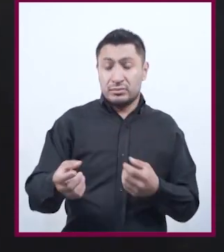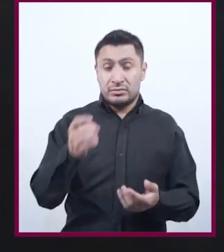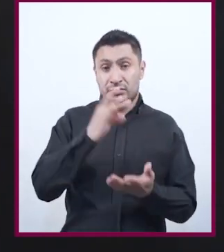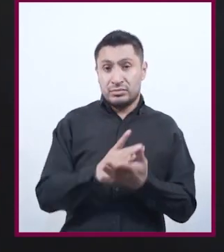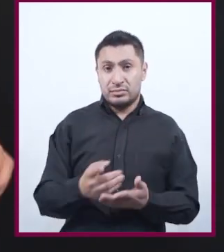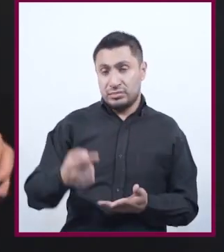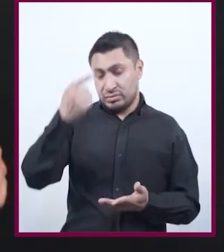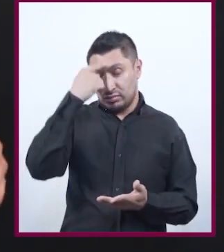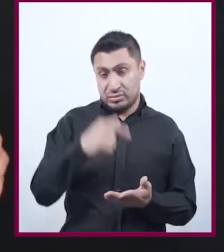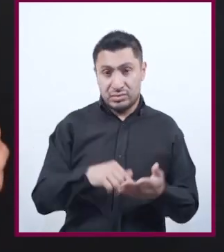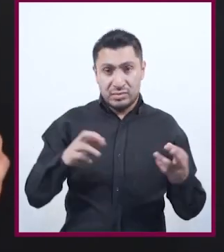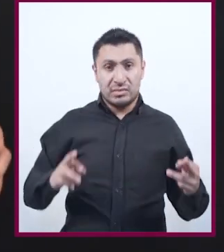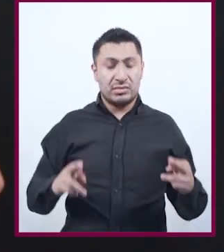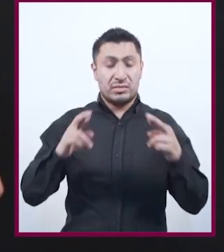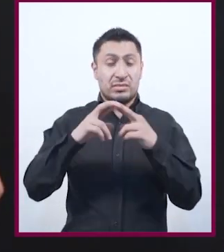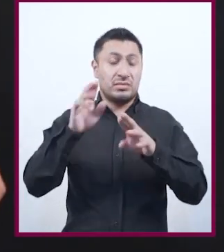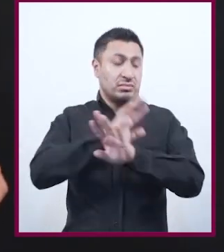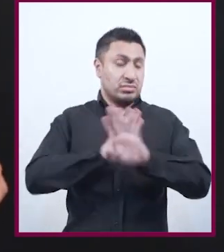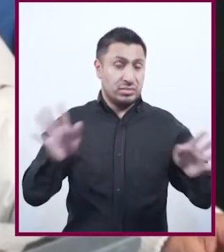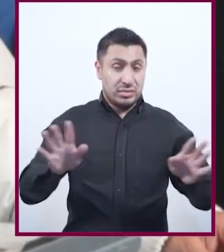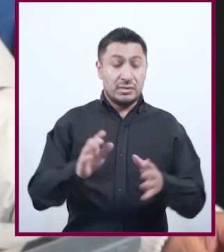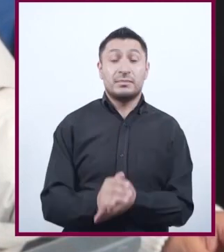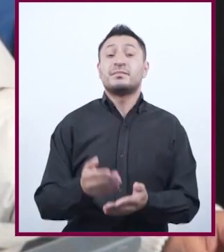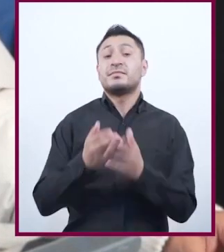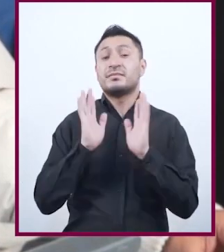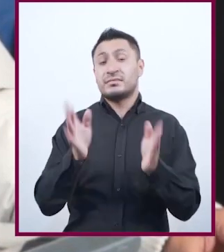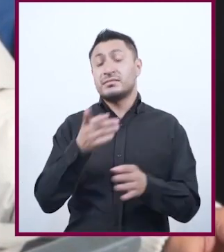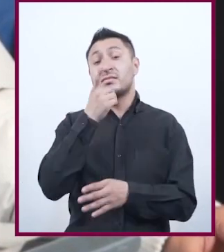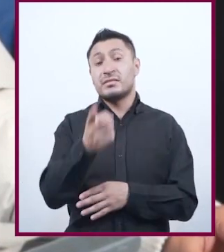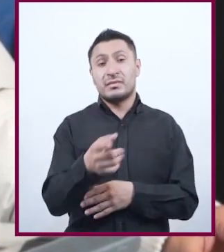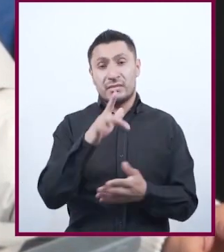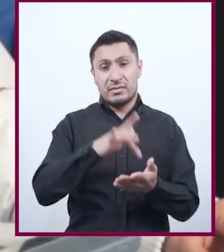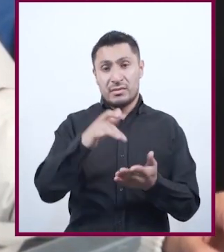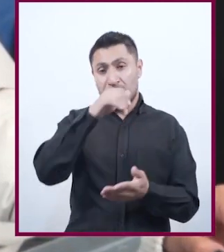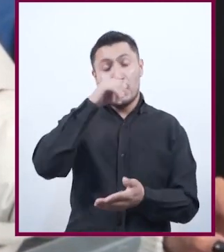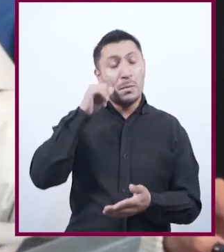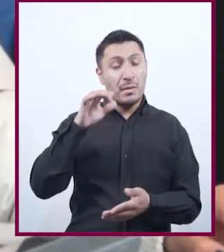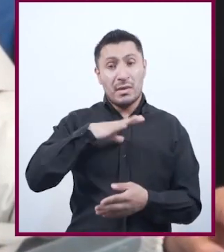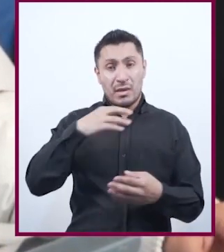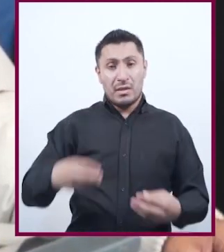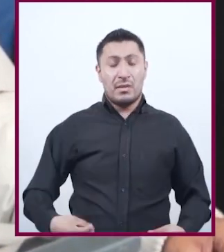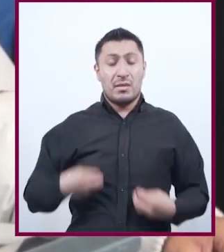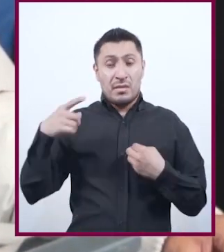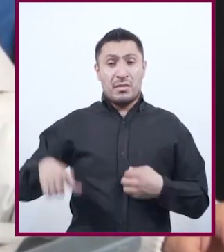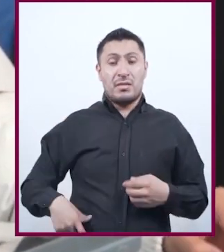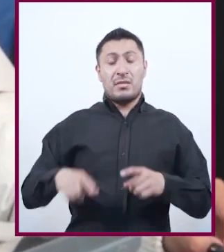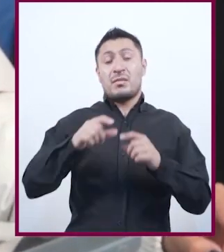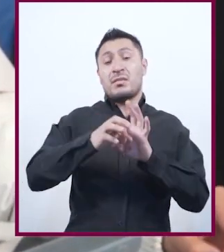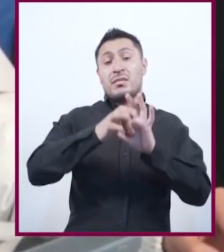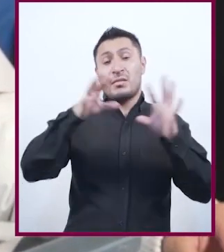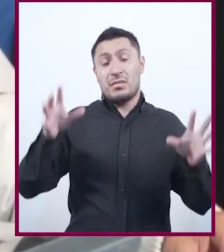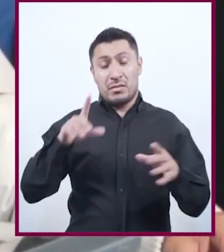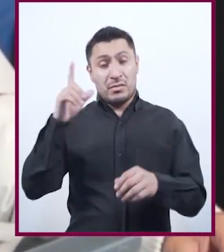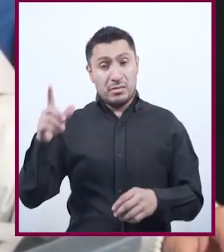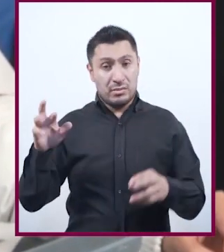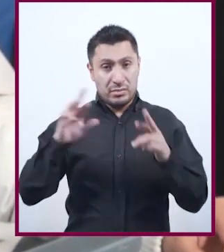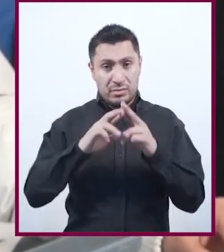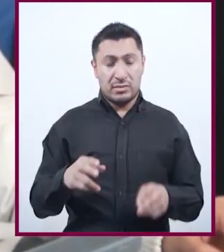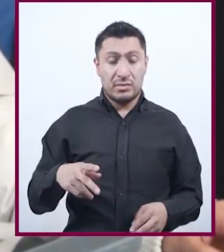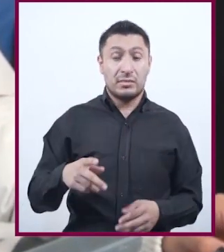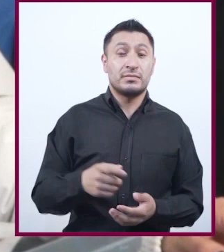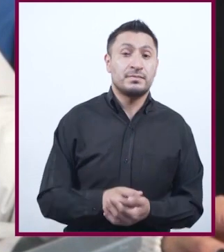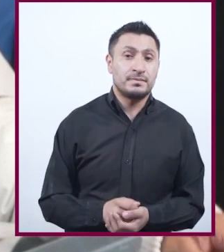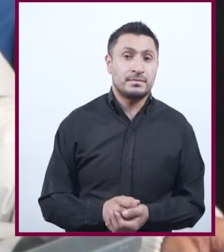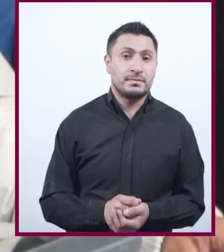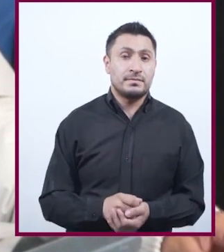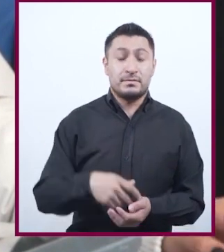través de creencias y rituales de origen religioso. Ya hemos dicho que gracias a Juárez vivimos en un estado laico y que en un estado laico no puede